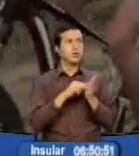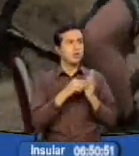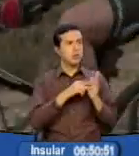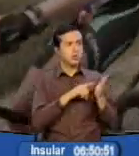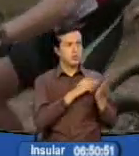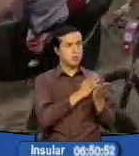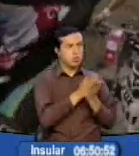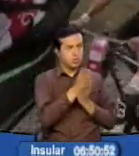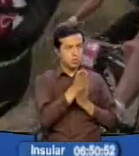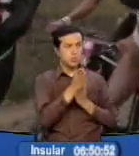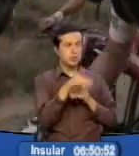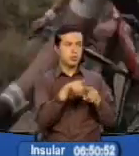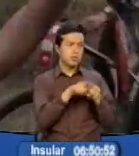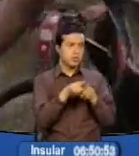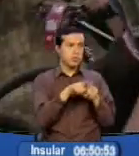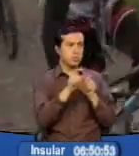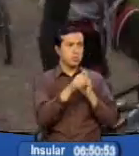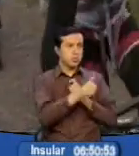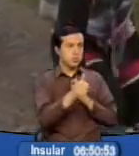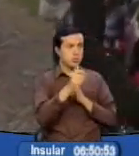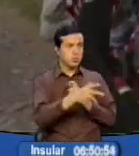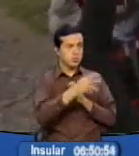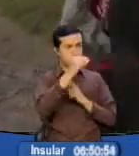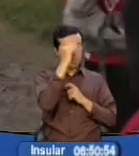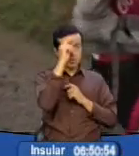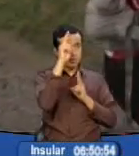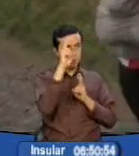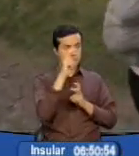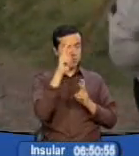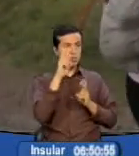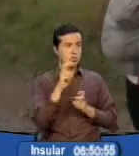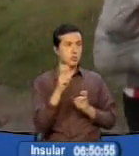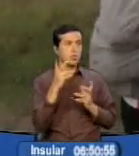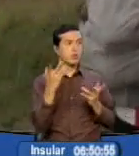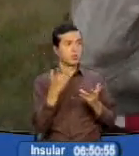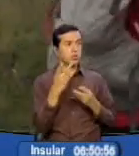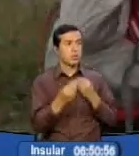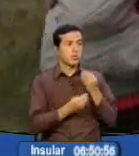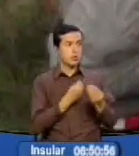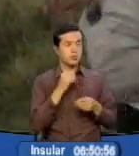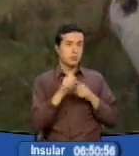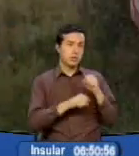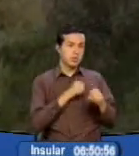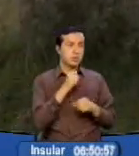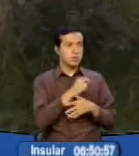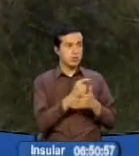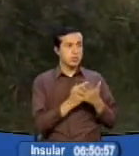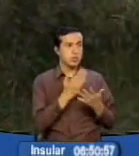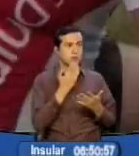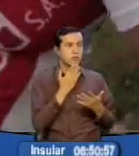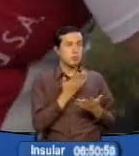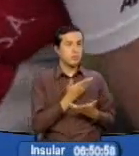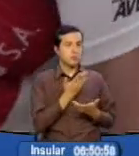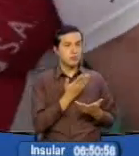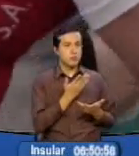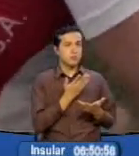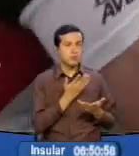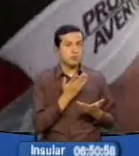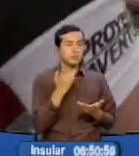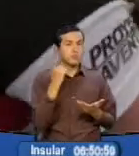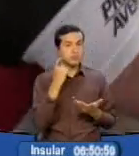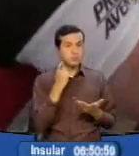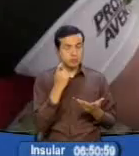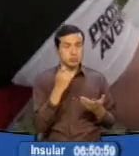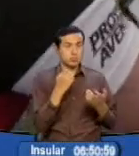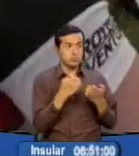de disciplinas o qué tipo de... como para que la gente se familiarice un poco, ¿no? ¿Qué se hace? ¿Bicicleta? ¿Qué tipo de exigencias tienen